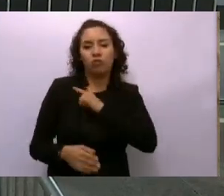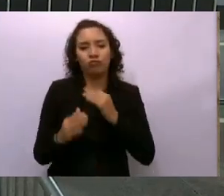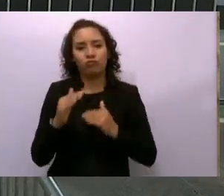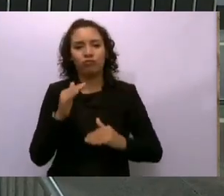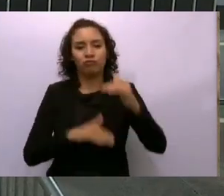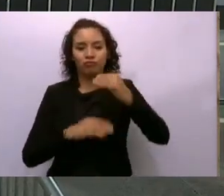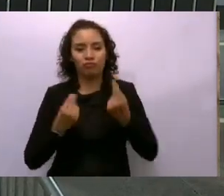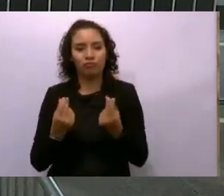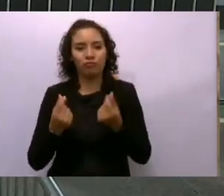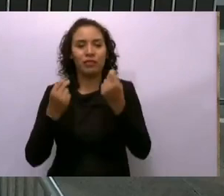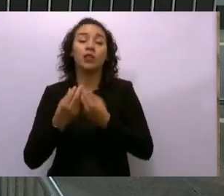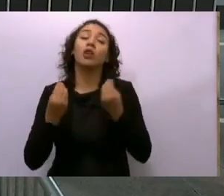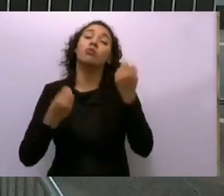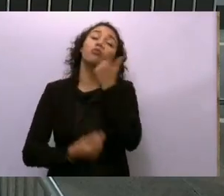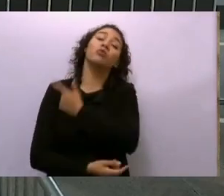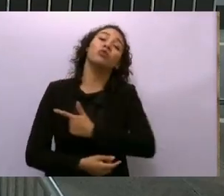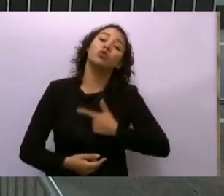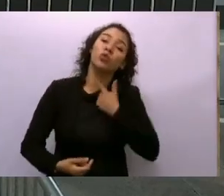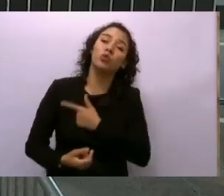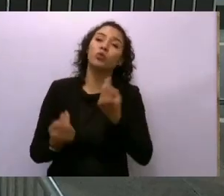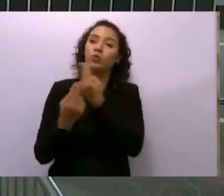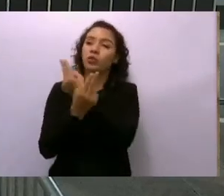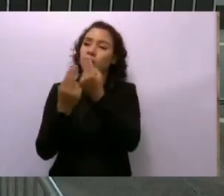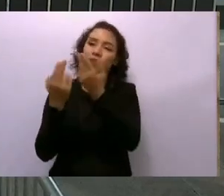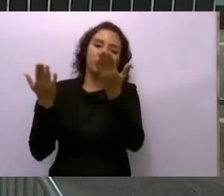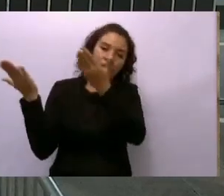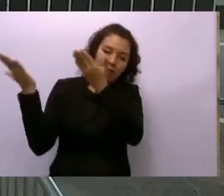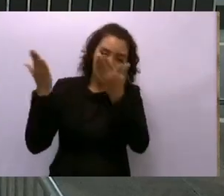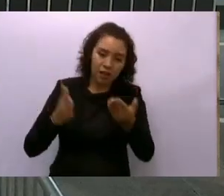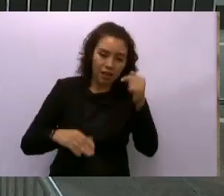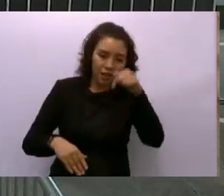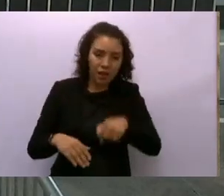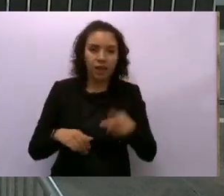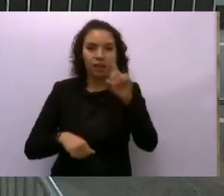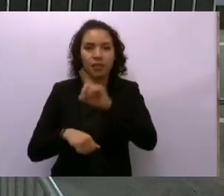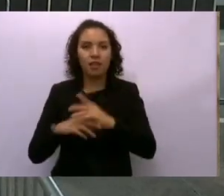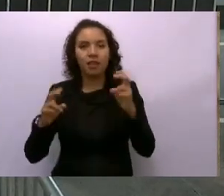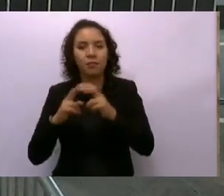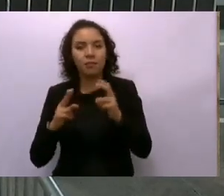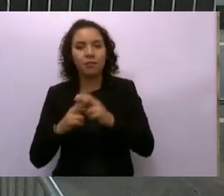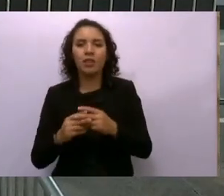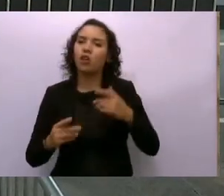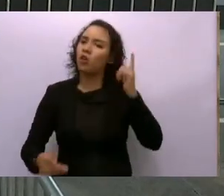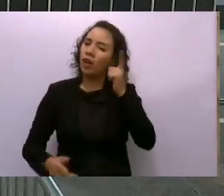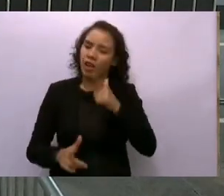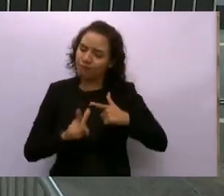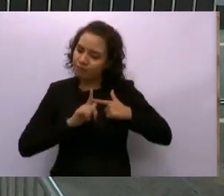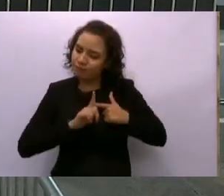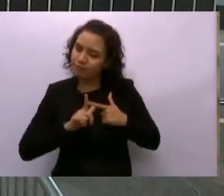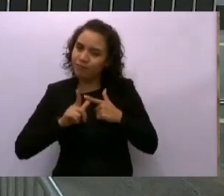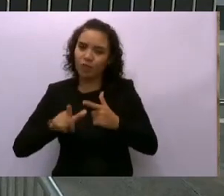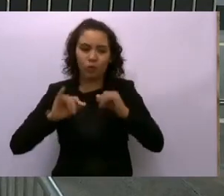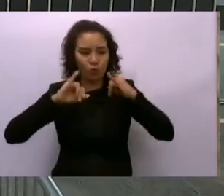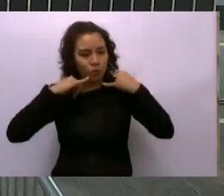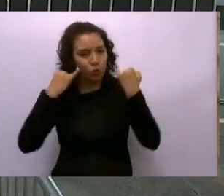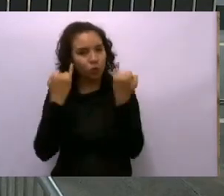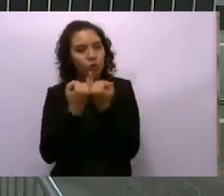Y me dio mucho gusto estar con ustedes aquí. Vamos adelante, todos